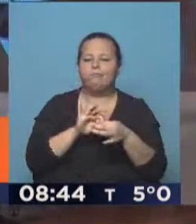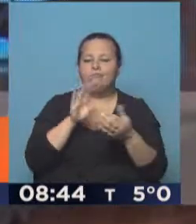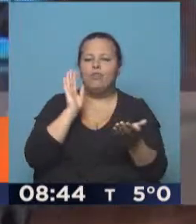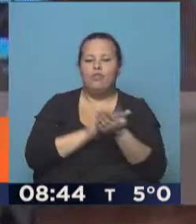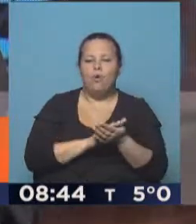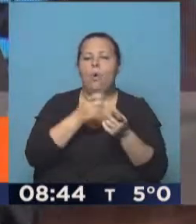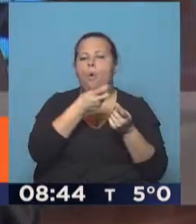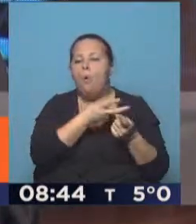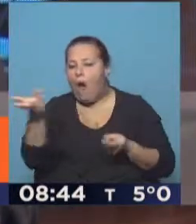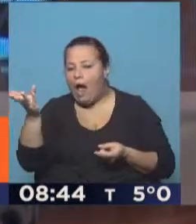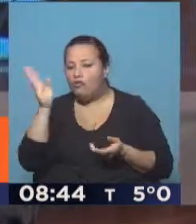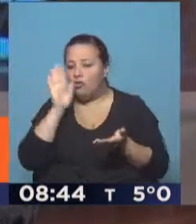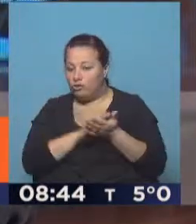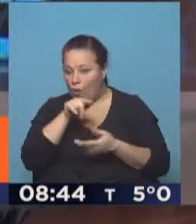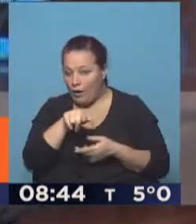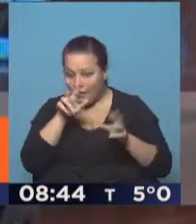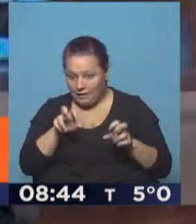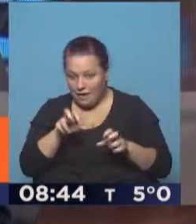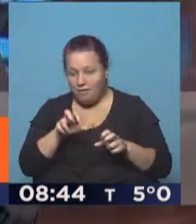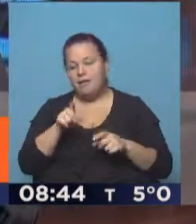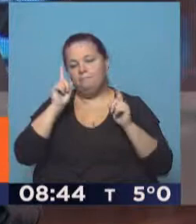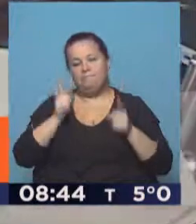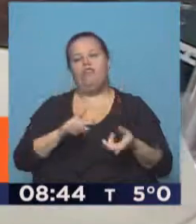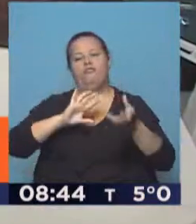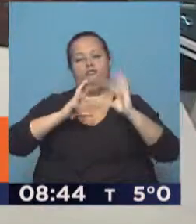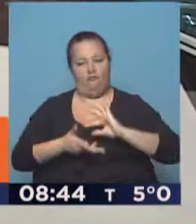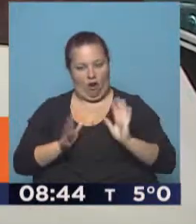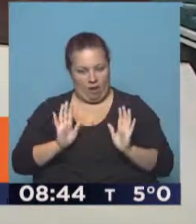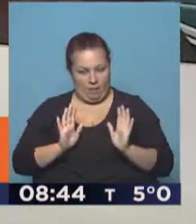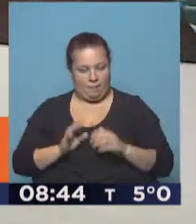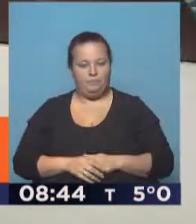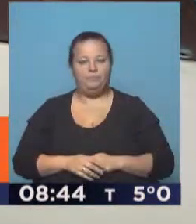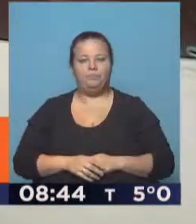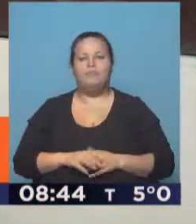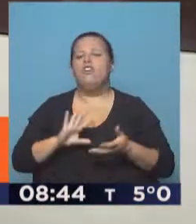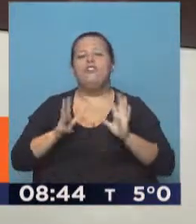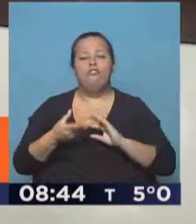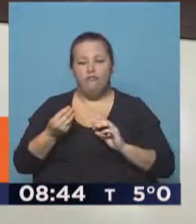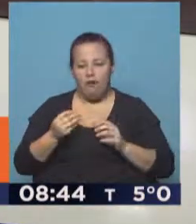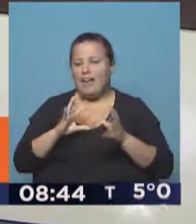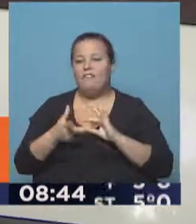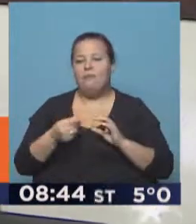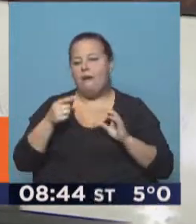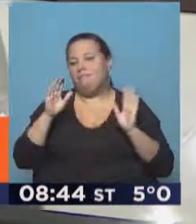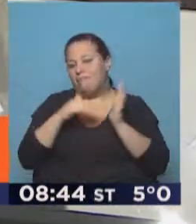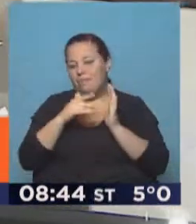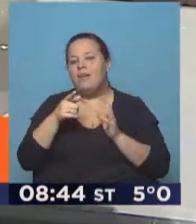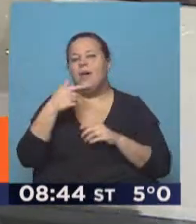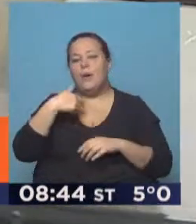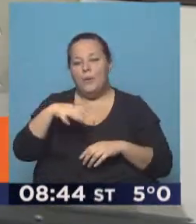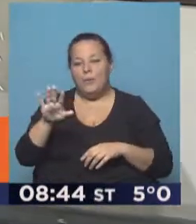el número de causas vinculadas a esto, se estableció una metodología. Metodología que va a ser una metodología objetiva, que se va a